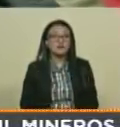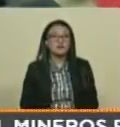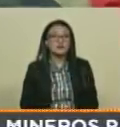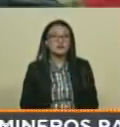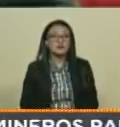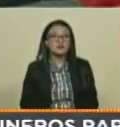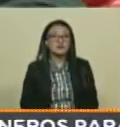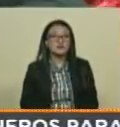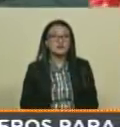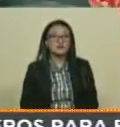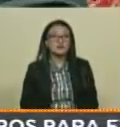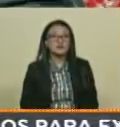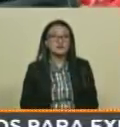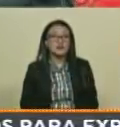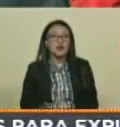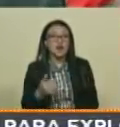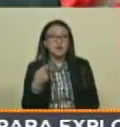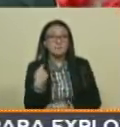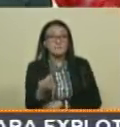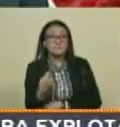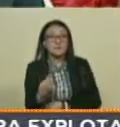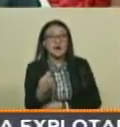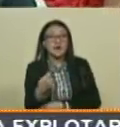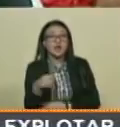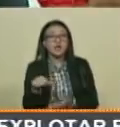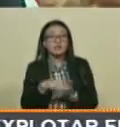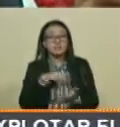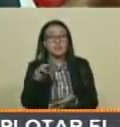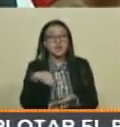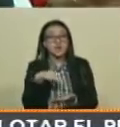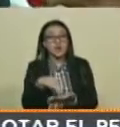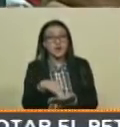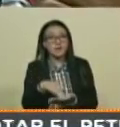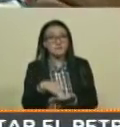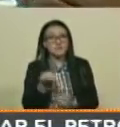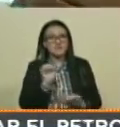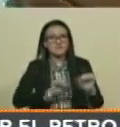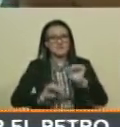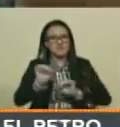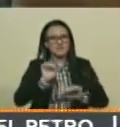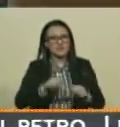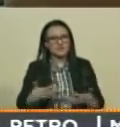identificados totalmente, pagados a sueldo en Miami, defendiendo esto.